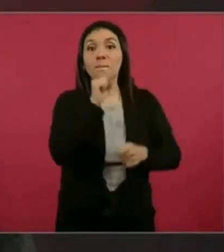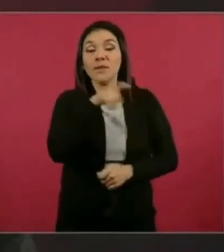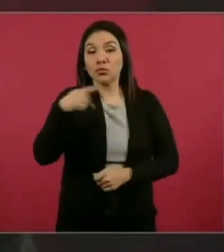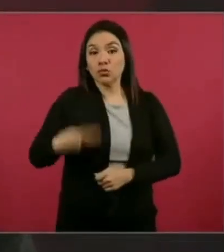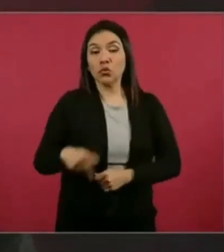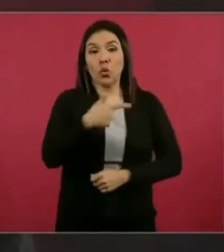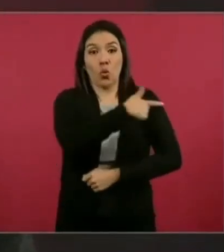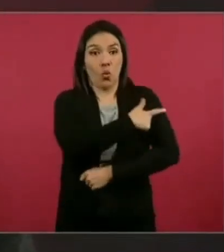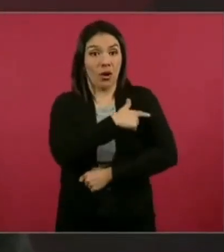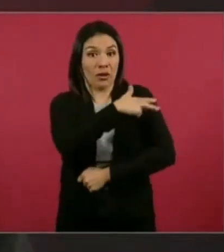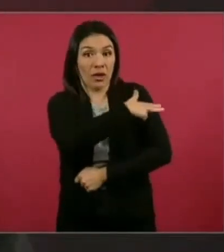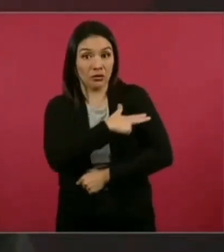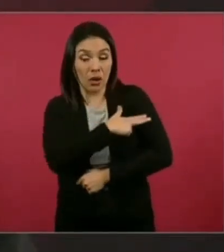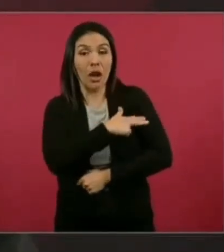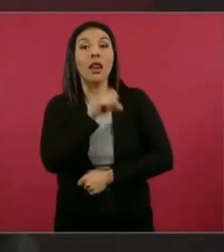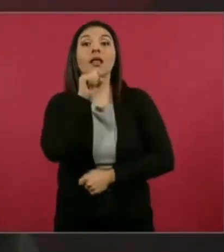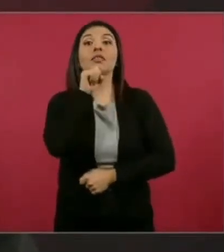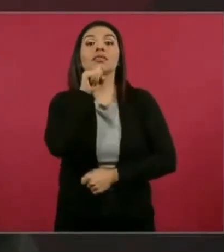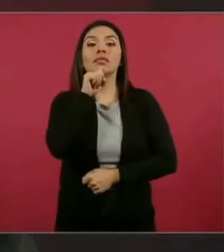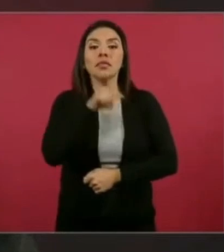Nacional como la